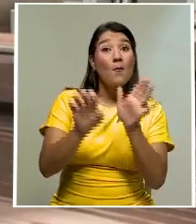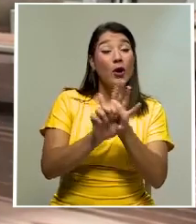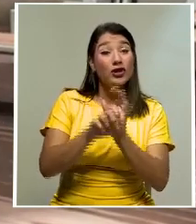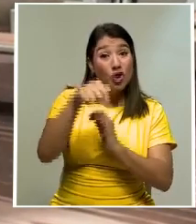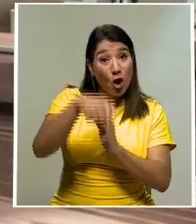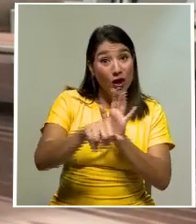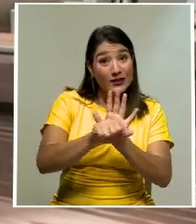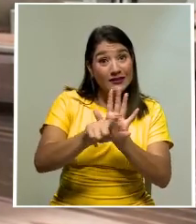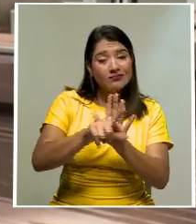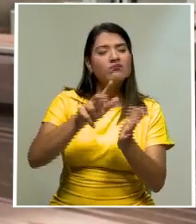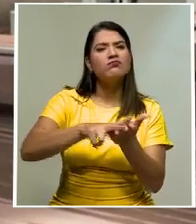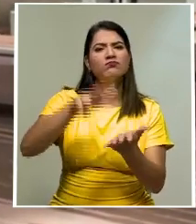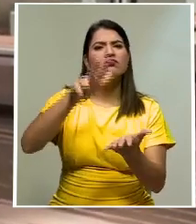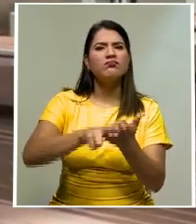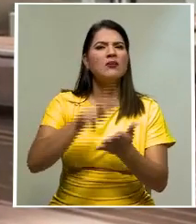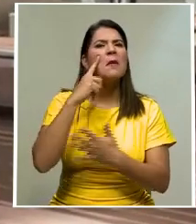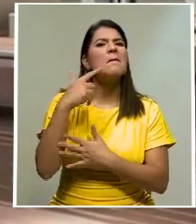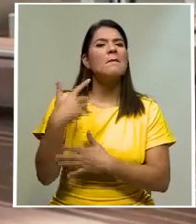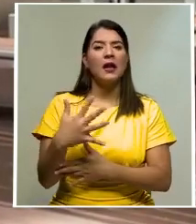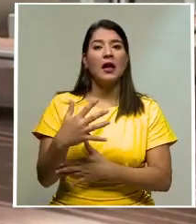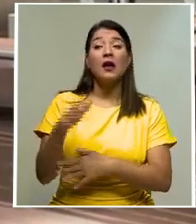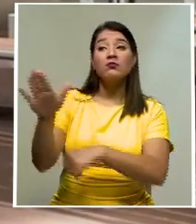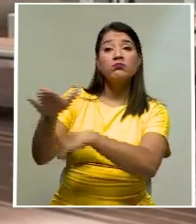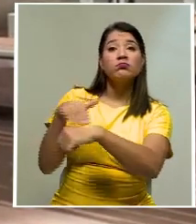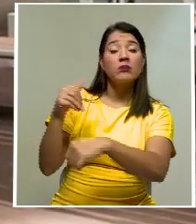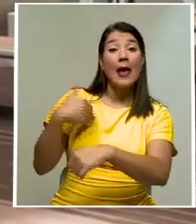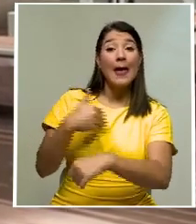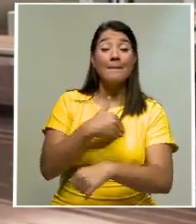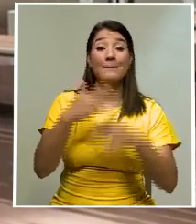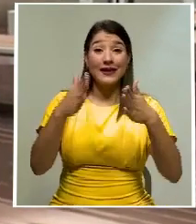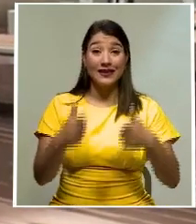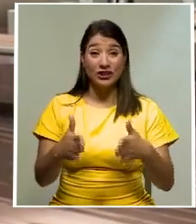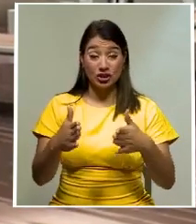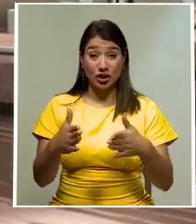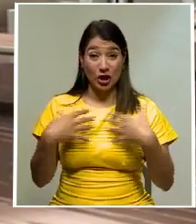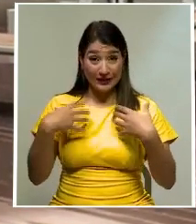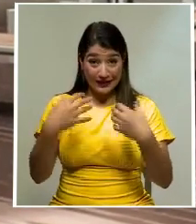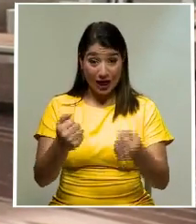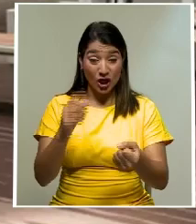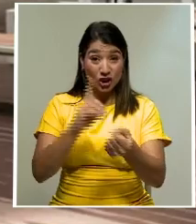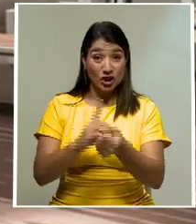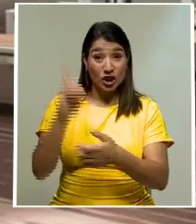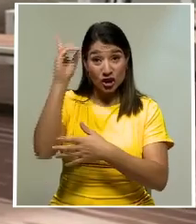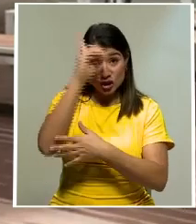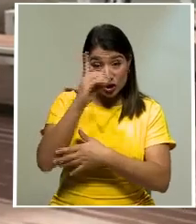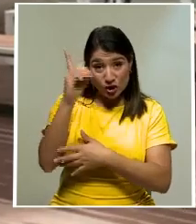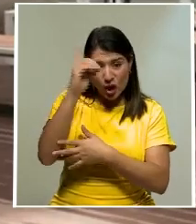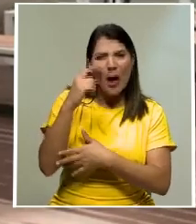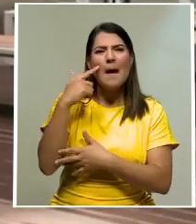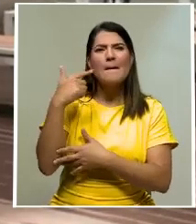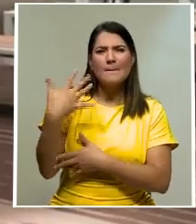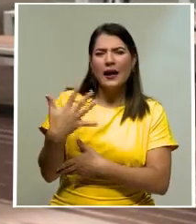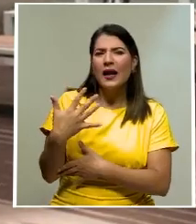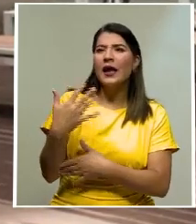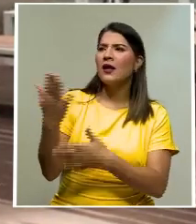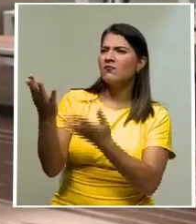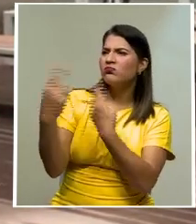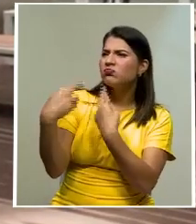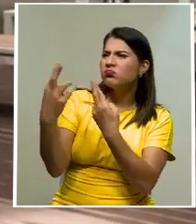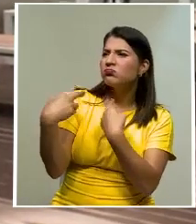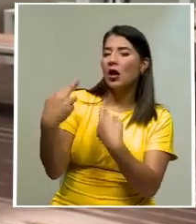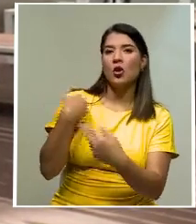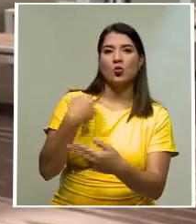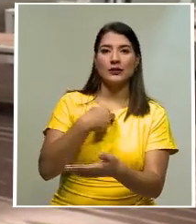hemos aprobado una moción para que se interpele al ministro de Salud y así se puedan tener respuestas a todas esas